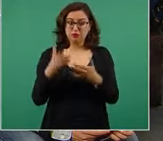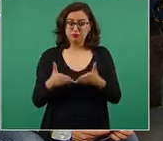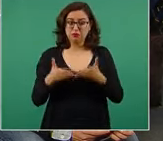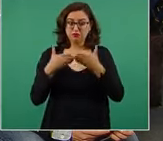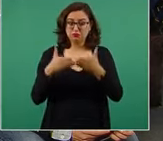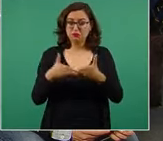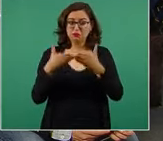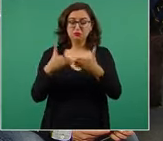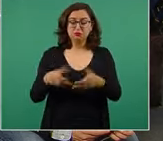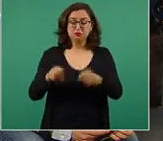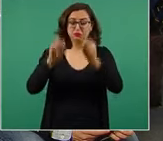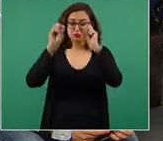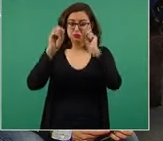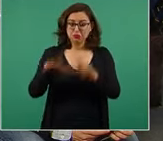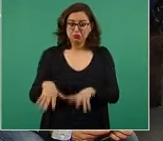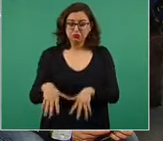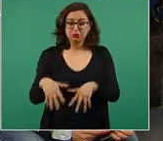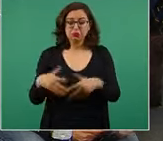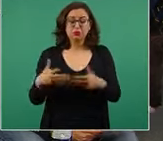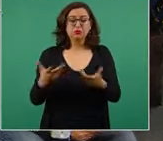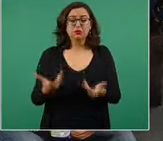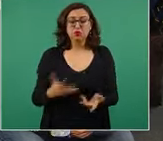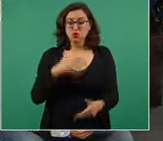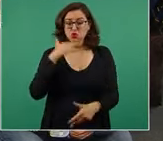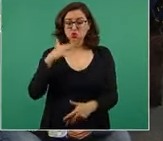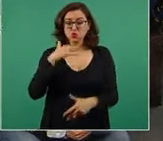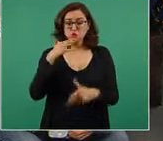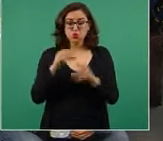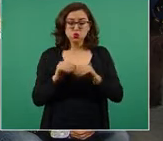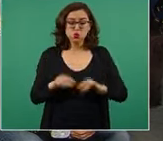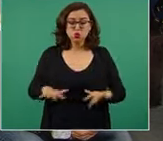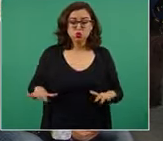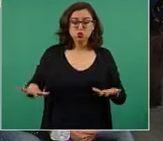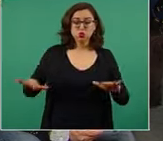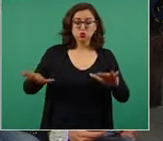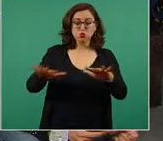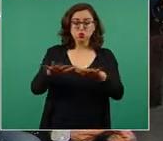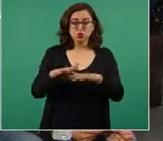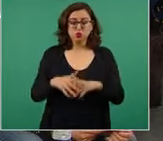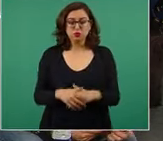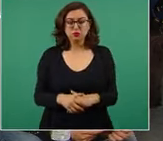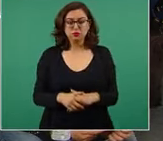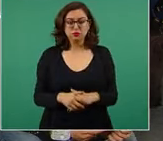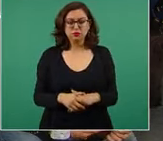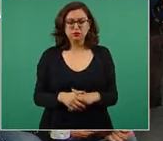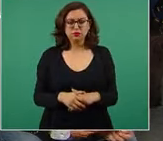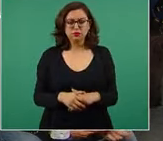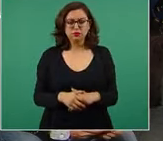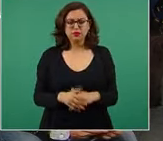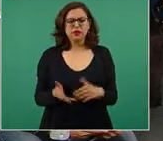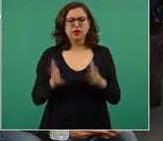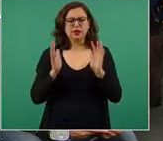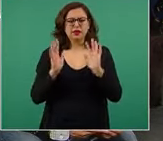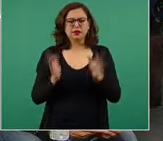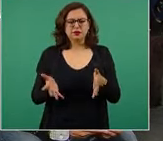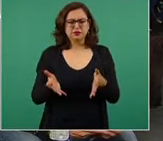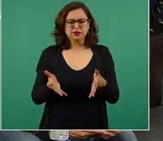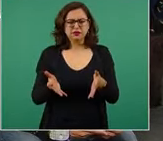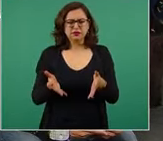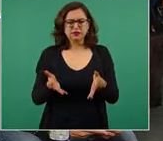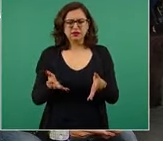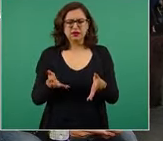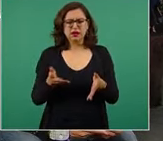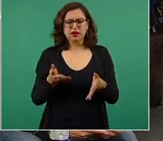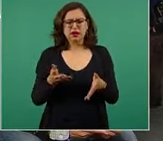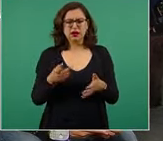zafado y que están en el garete y han dañado lugares. Y ya les dieron el caballo azteca, los